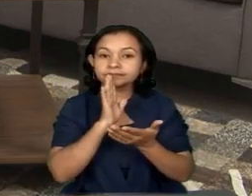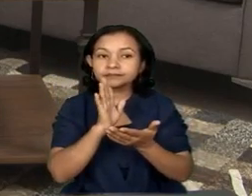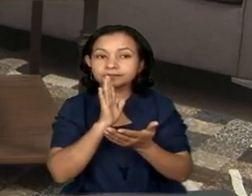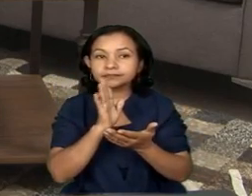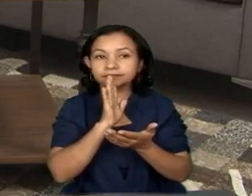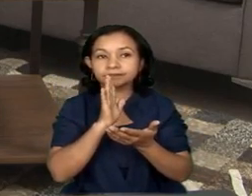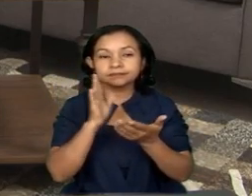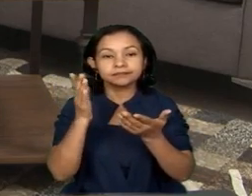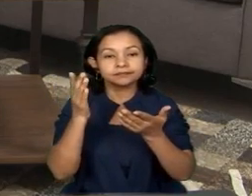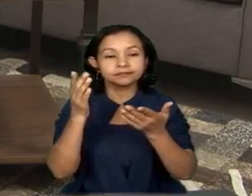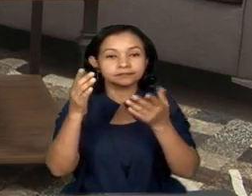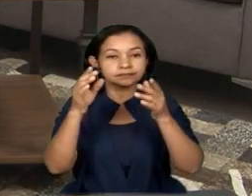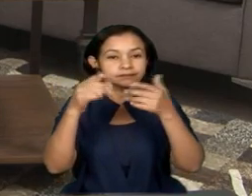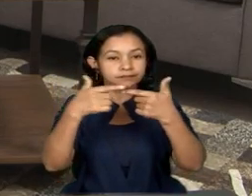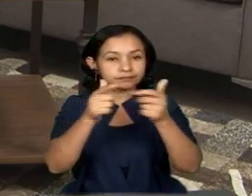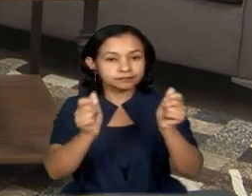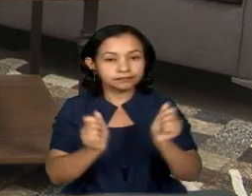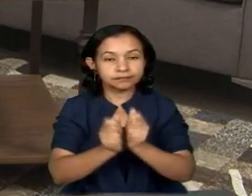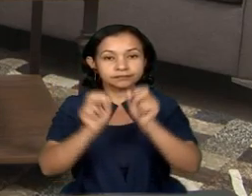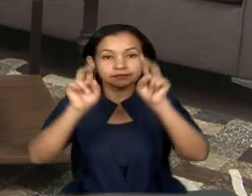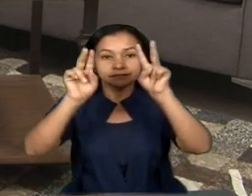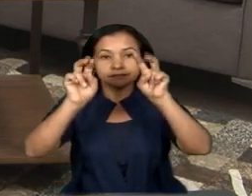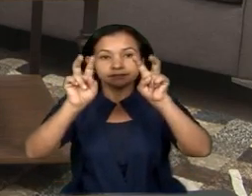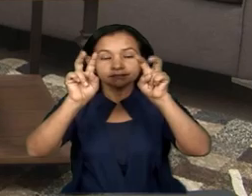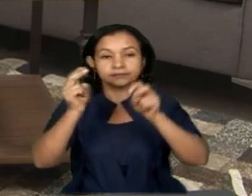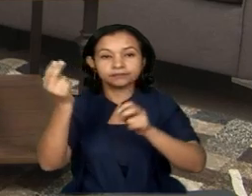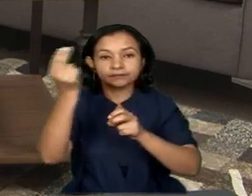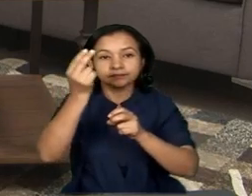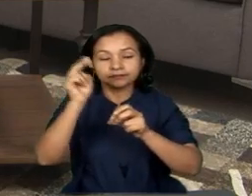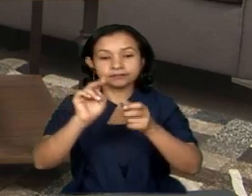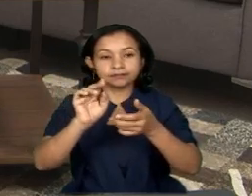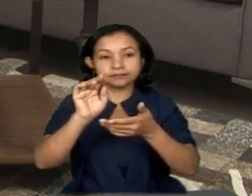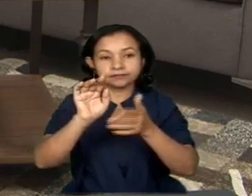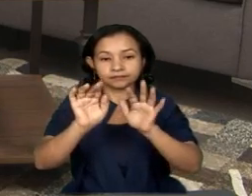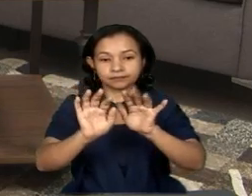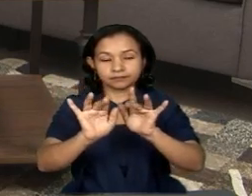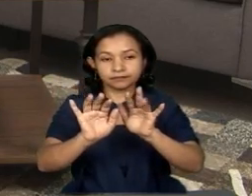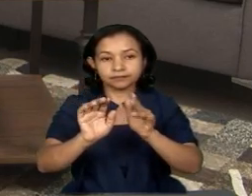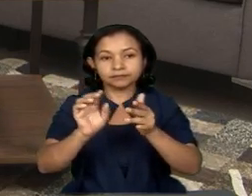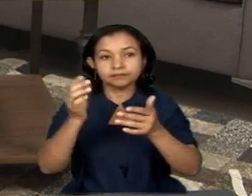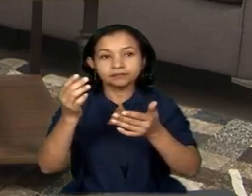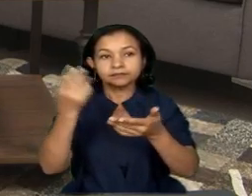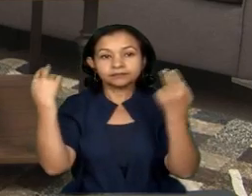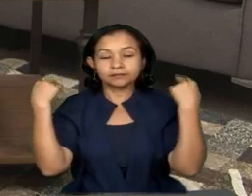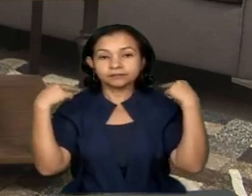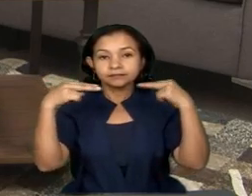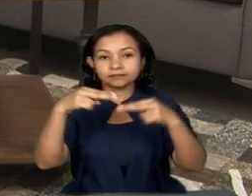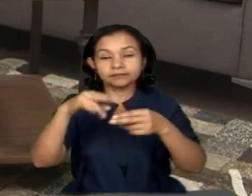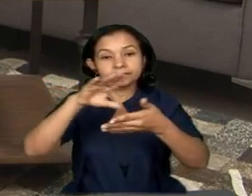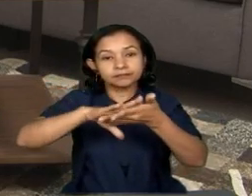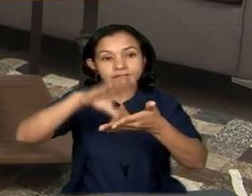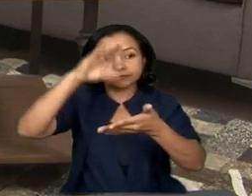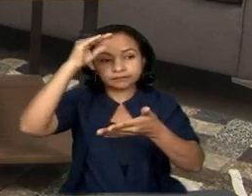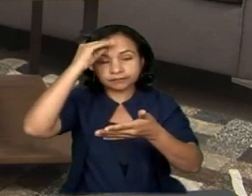aulas digitales móviles, generación de contenido, instalación de software, formación de los docentes, el uso de los